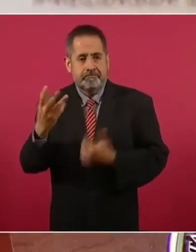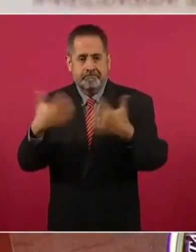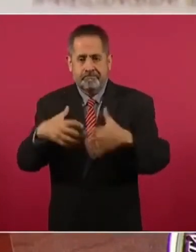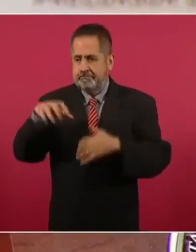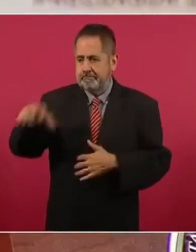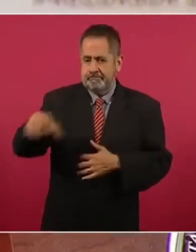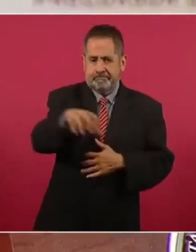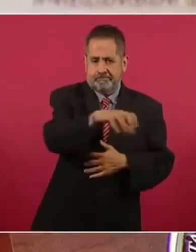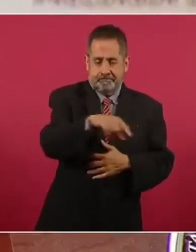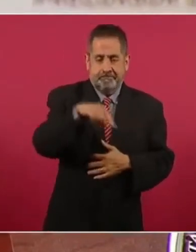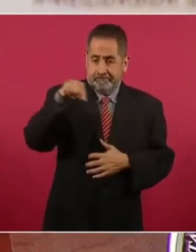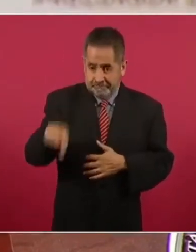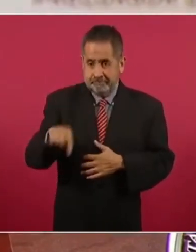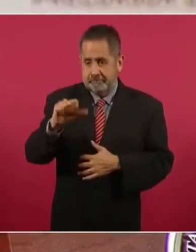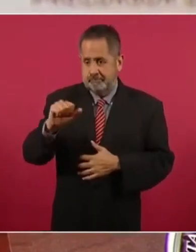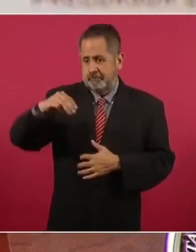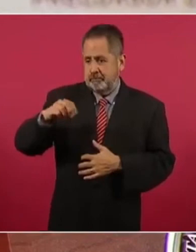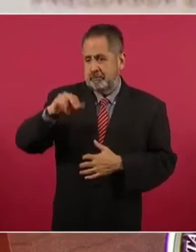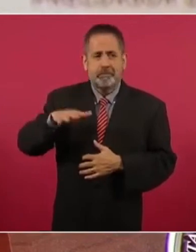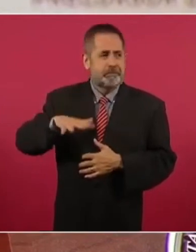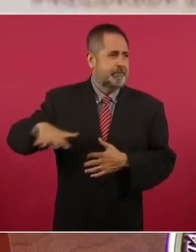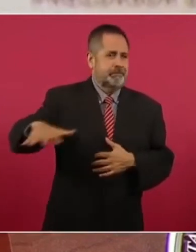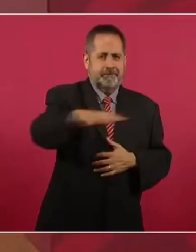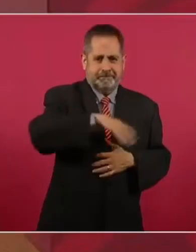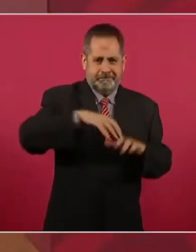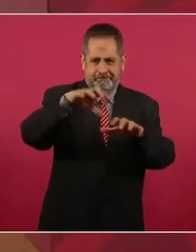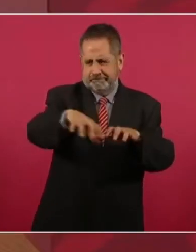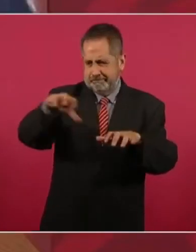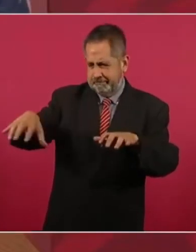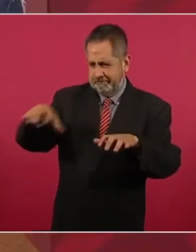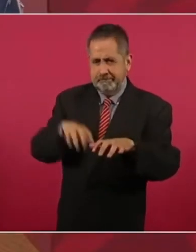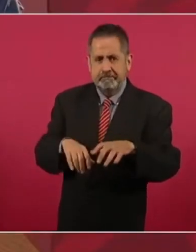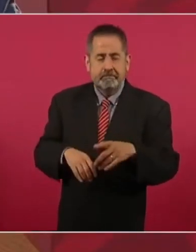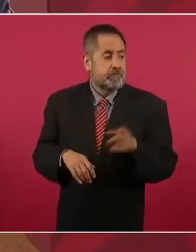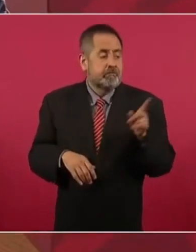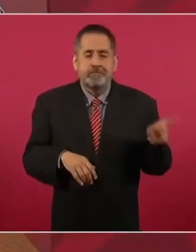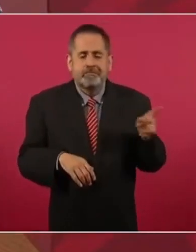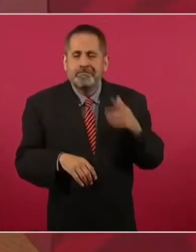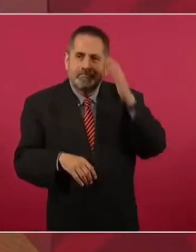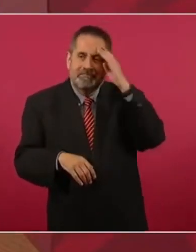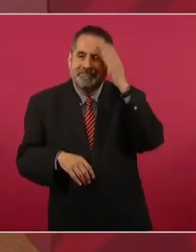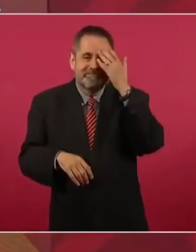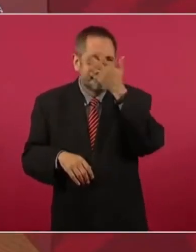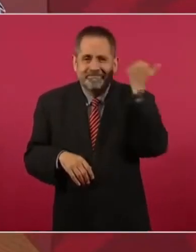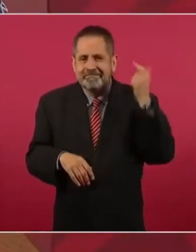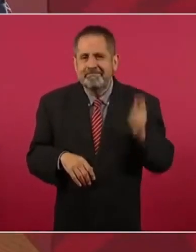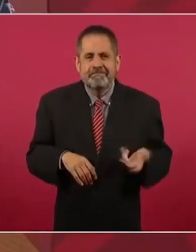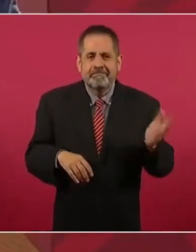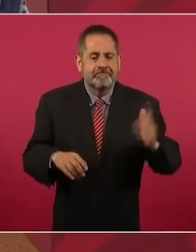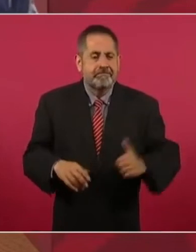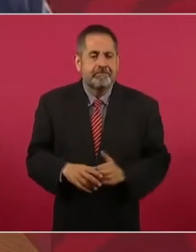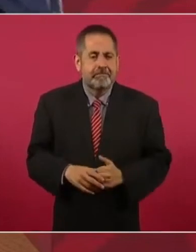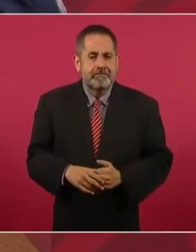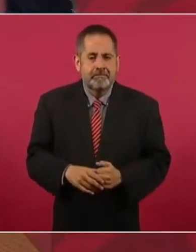de amoníaco ahí en el complejo, porque son instalaciones, ellos ni siquiera sabían